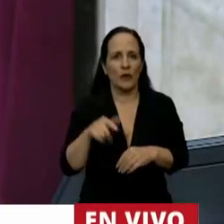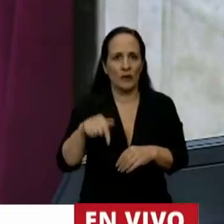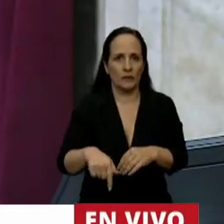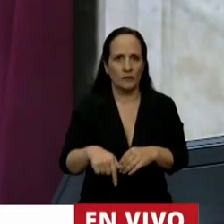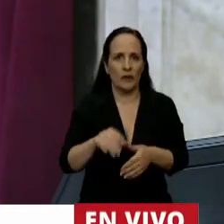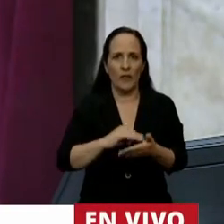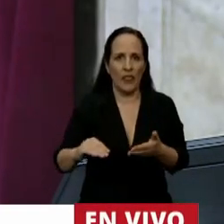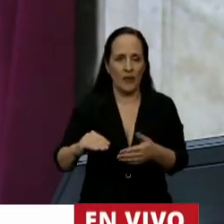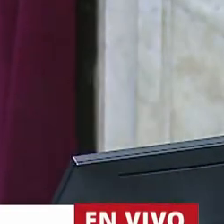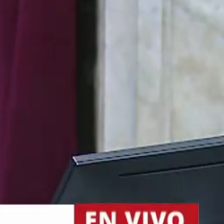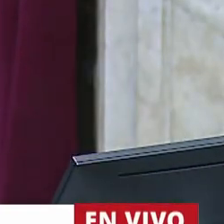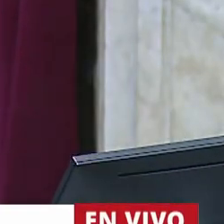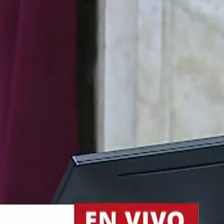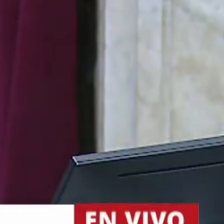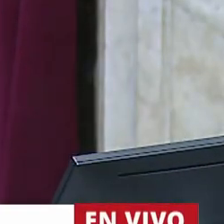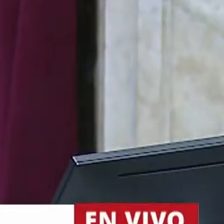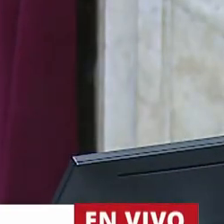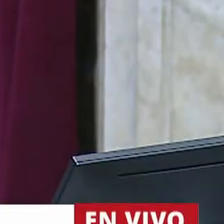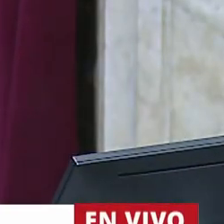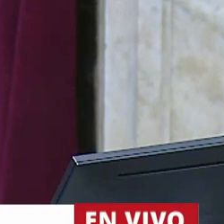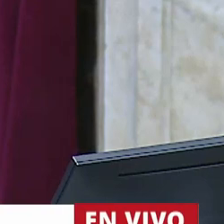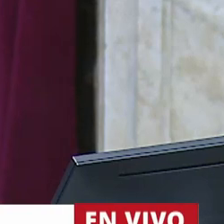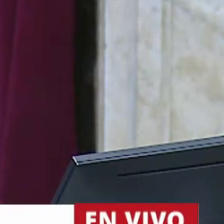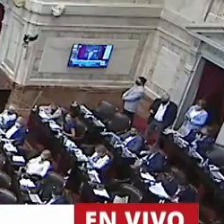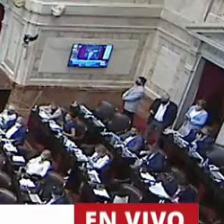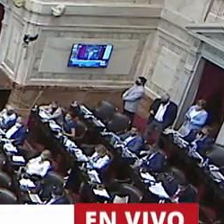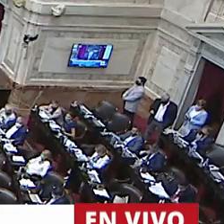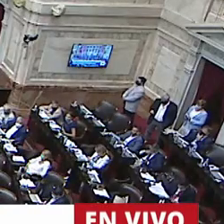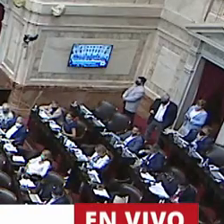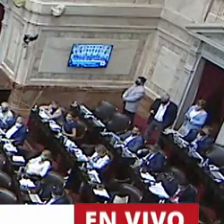Tiene la palabra la diputada Gabriela Lena.